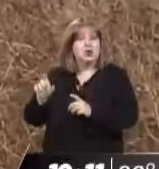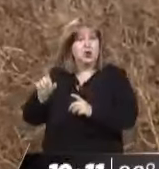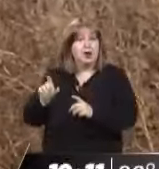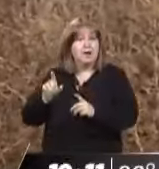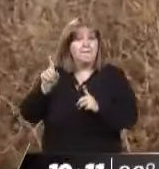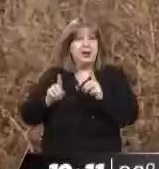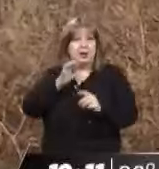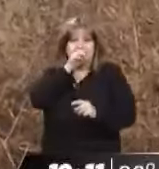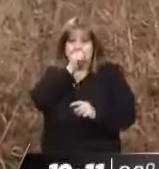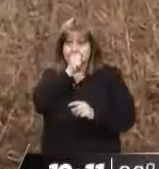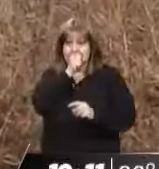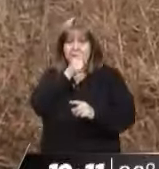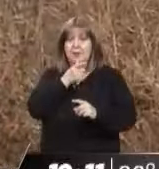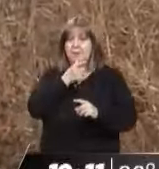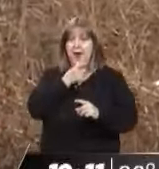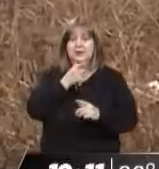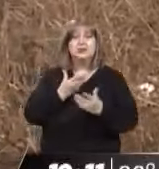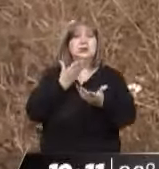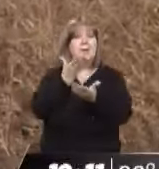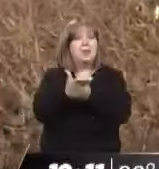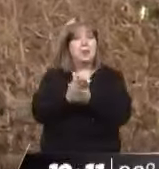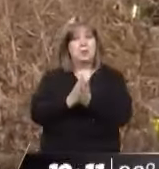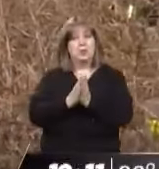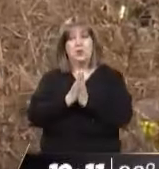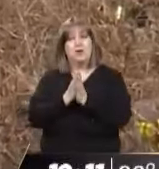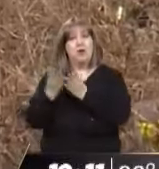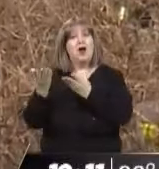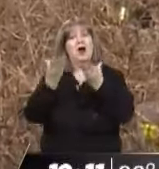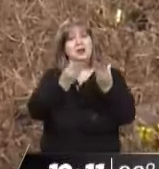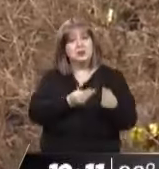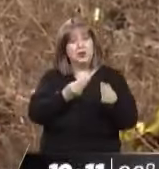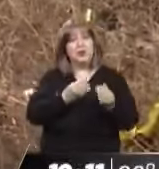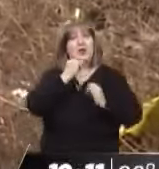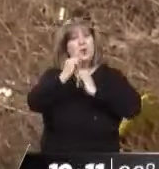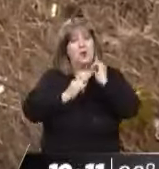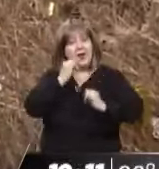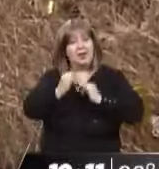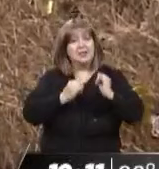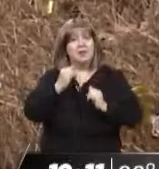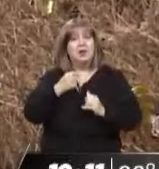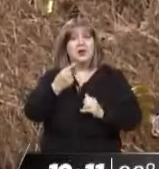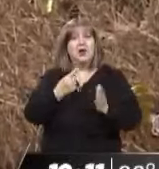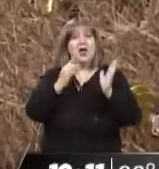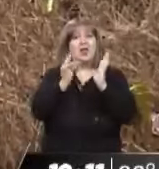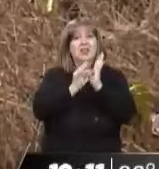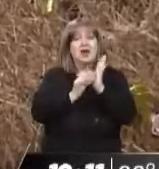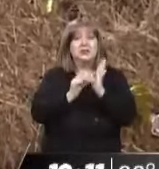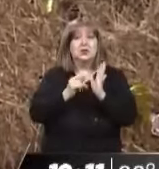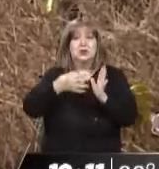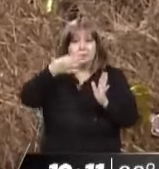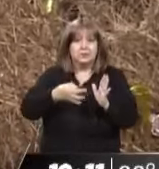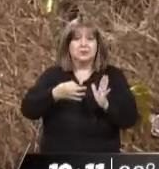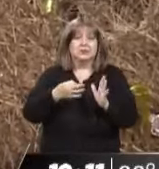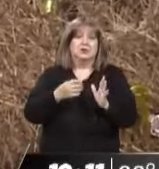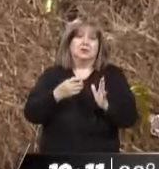información certera para poder dar luz a esta investigación, que hasta el momento hay muy pocos datos certeros de